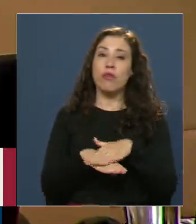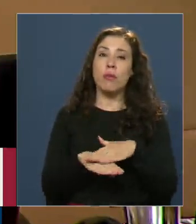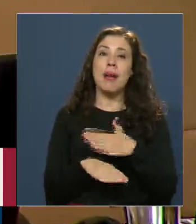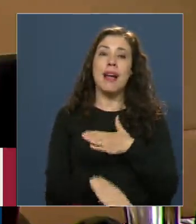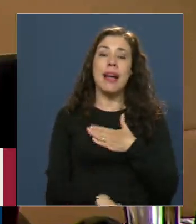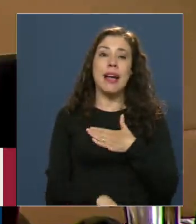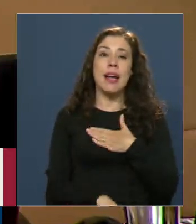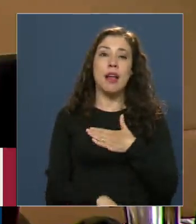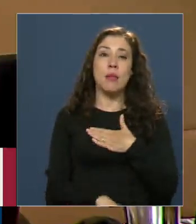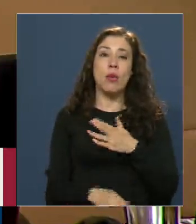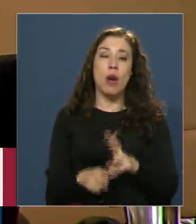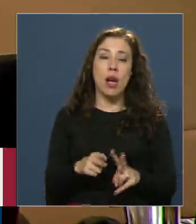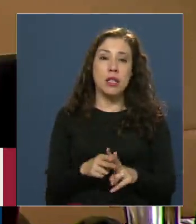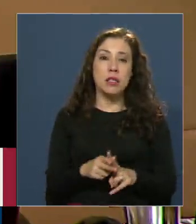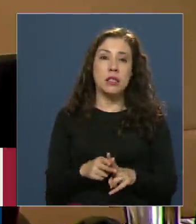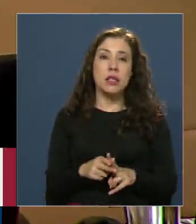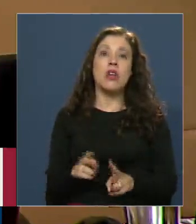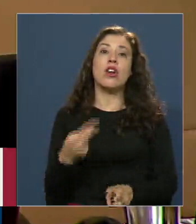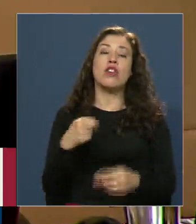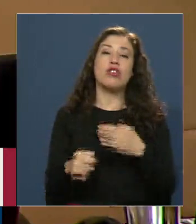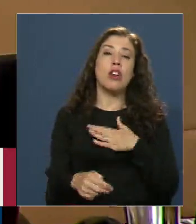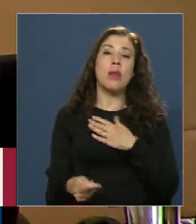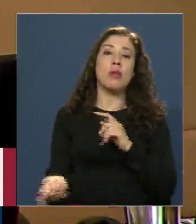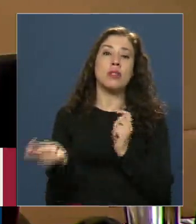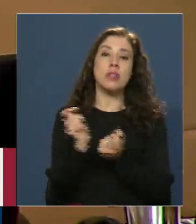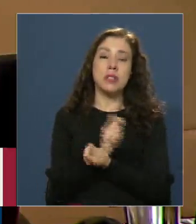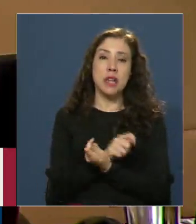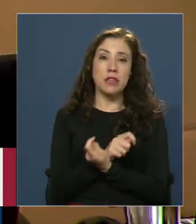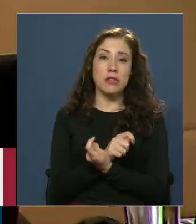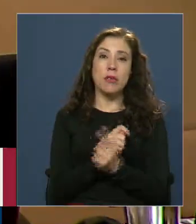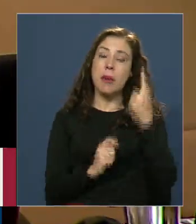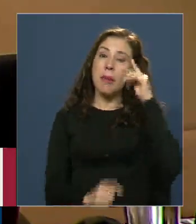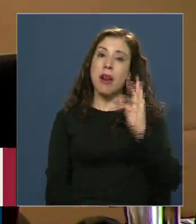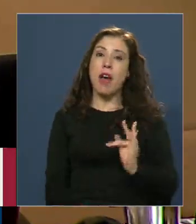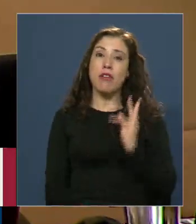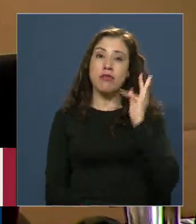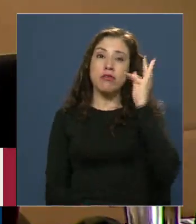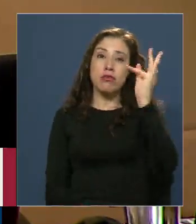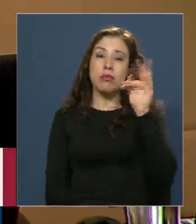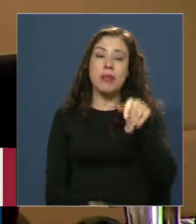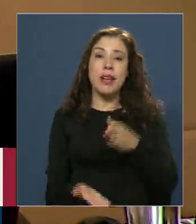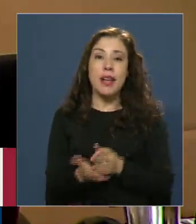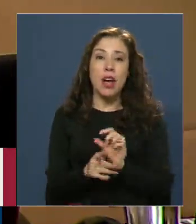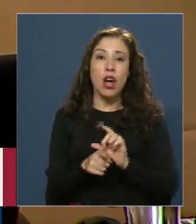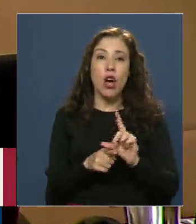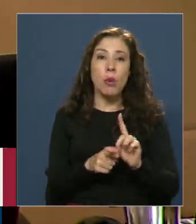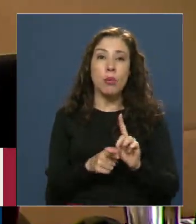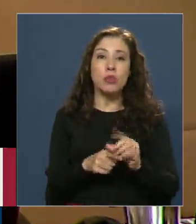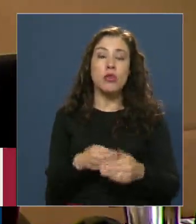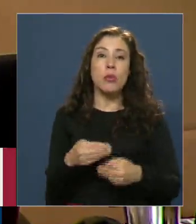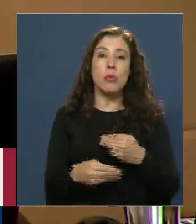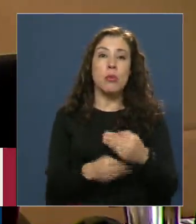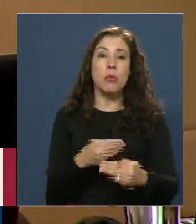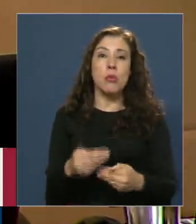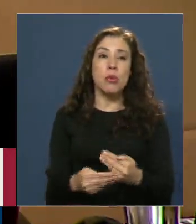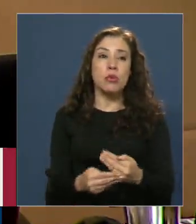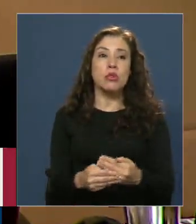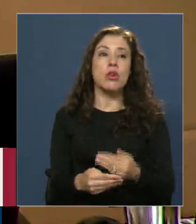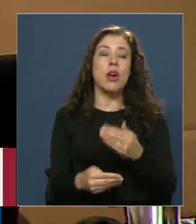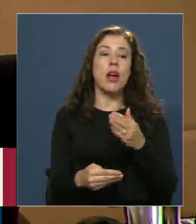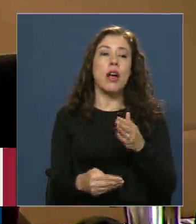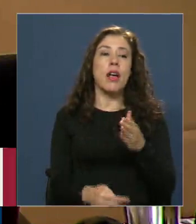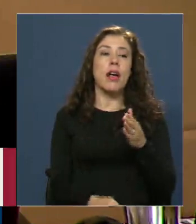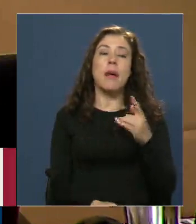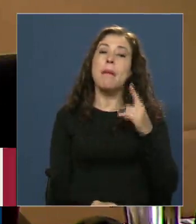queremos introducir, eso es lo que queremos transformar hacia el futuro, porque esto es el inicio de un proceso que tiene que ir para